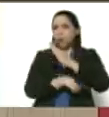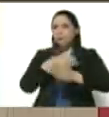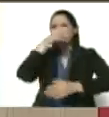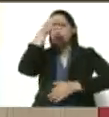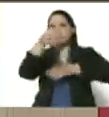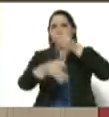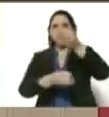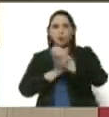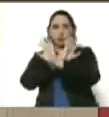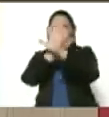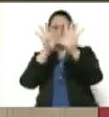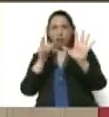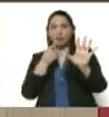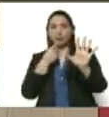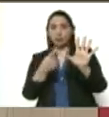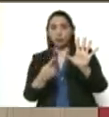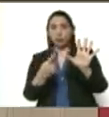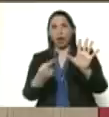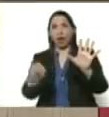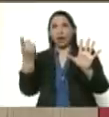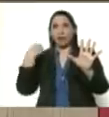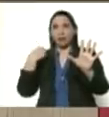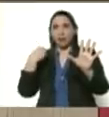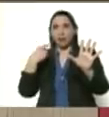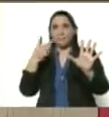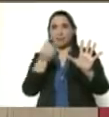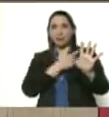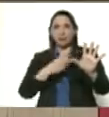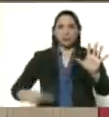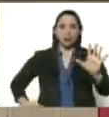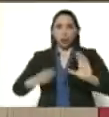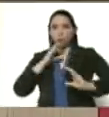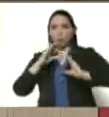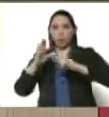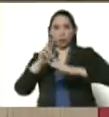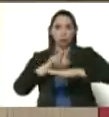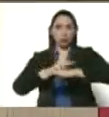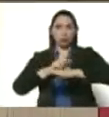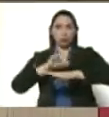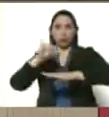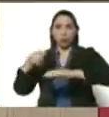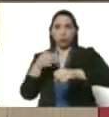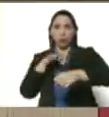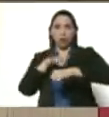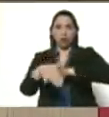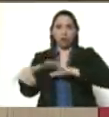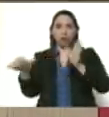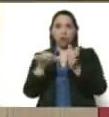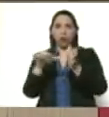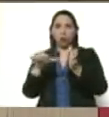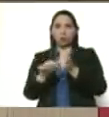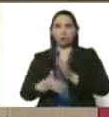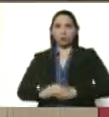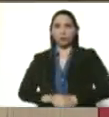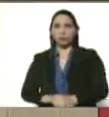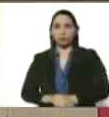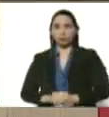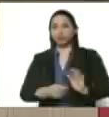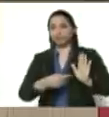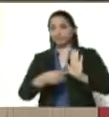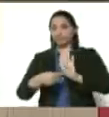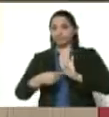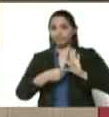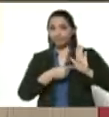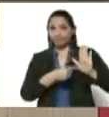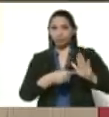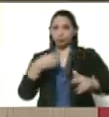explicación que dio ayer el vicepresidente de comunicación, el doctor Jorge Rodríguez, donde muestra